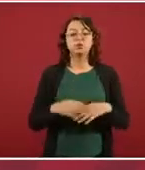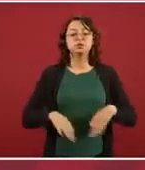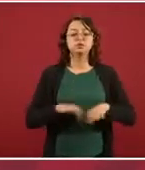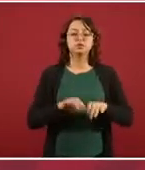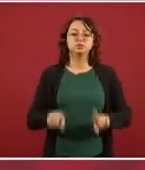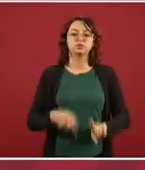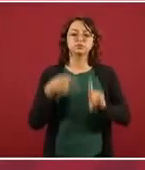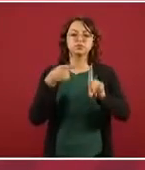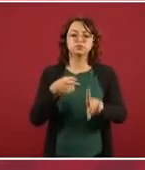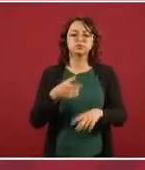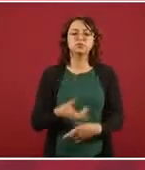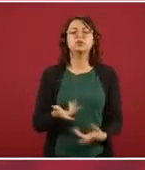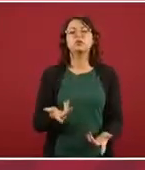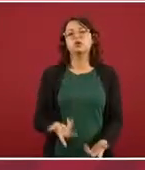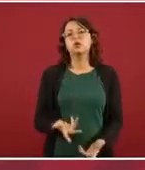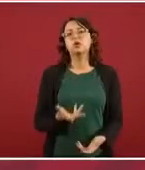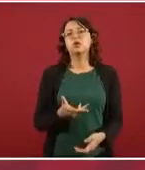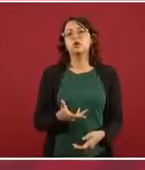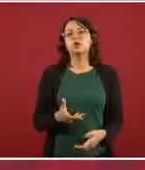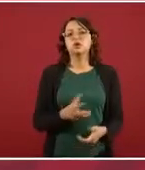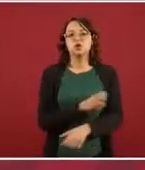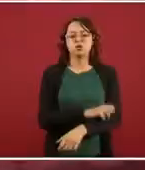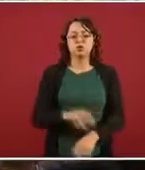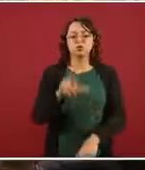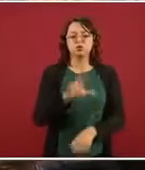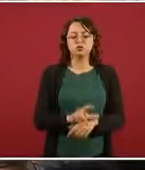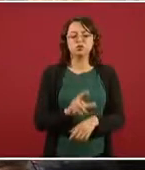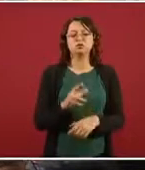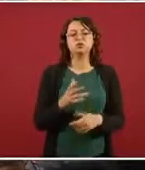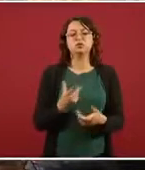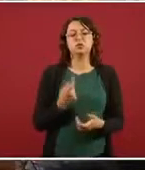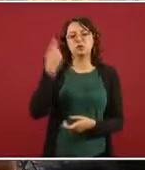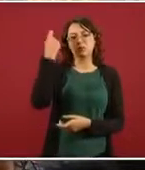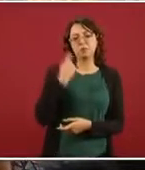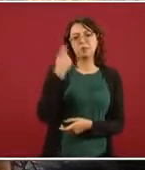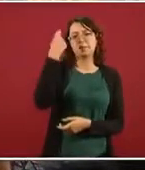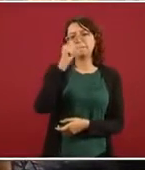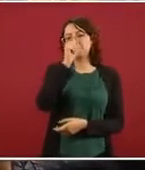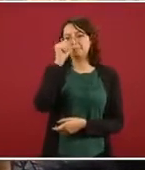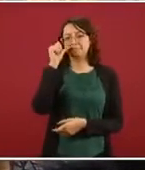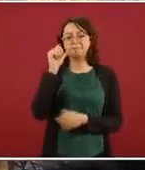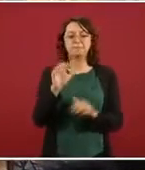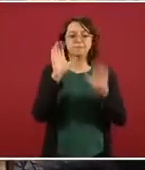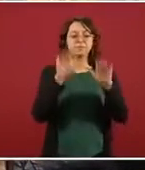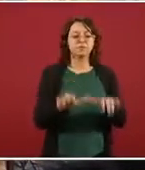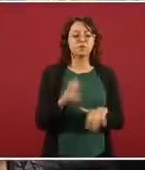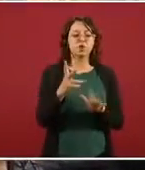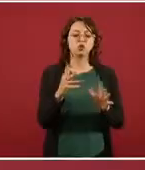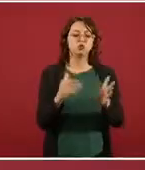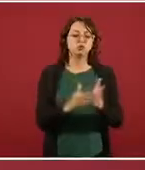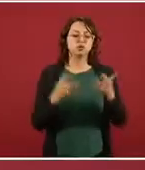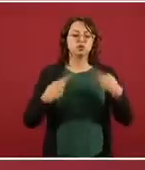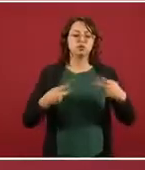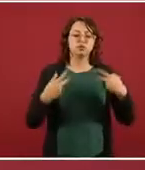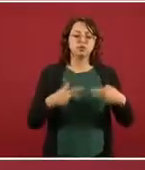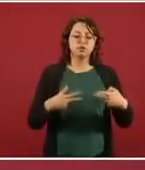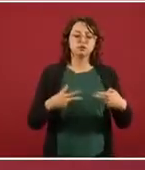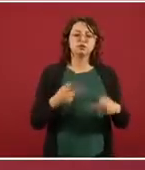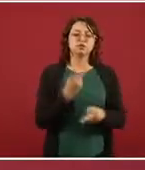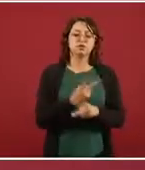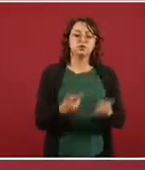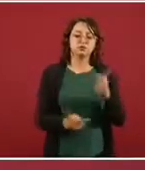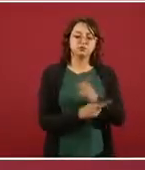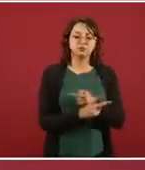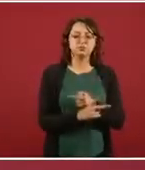en coordinación con becas Benito Juárez, estamos incorporando 8,000 estudiantes de educación media